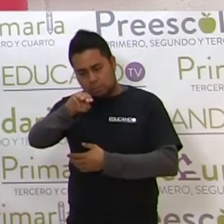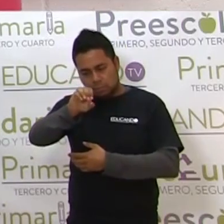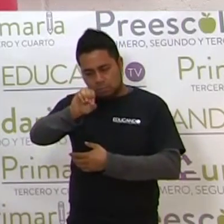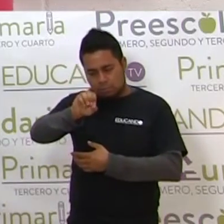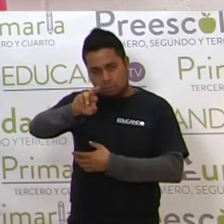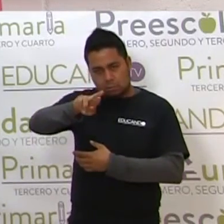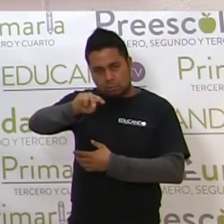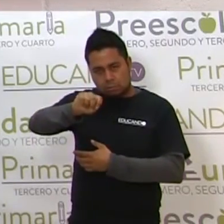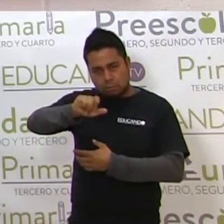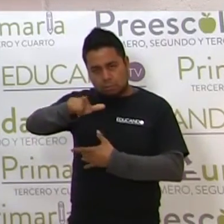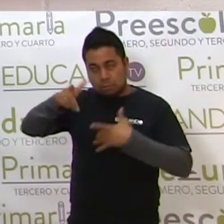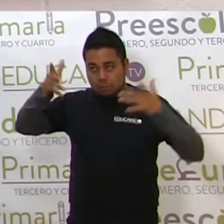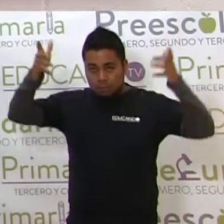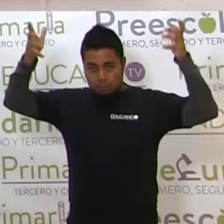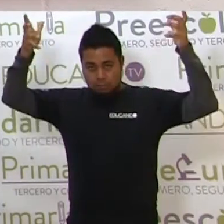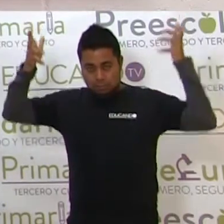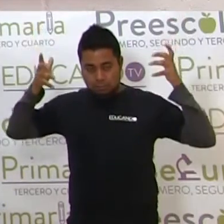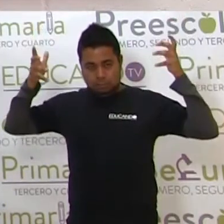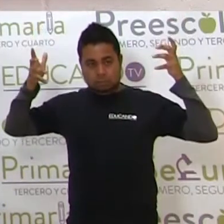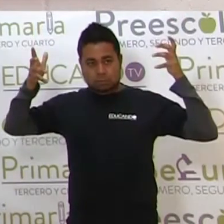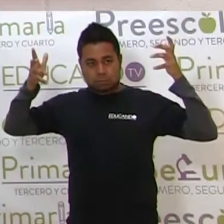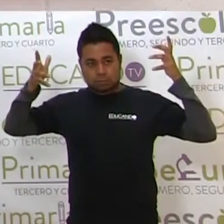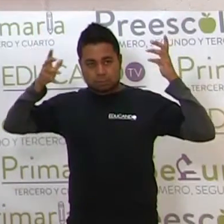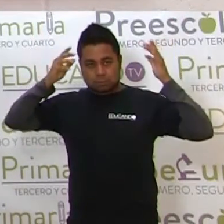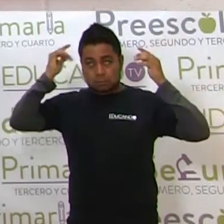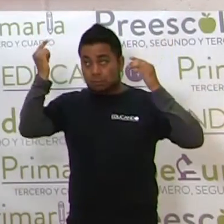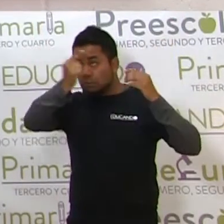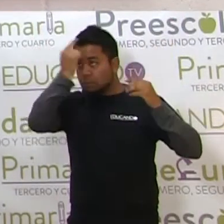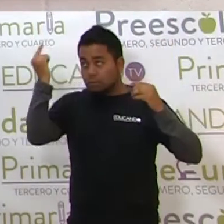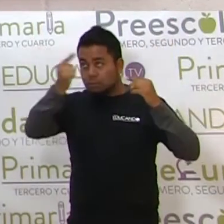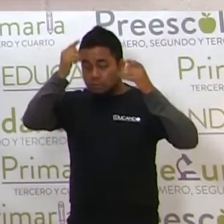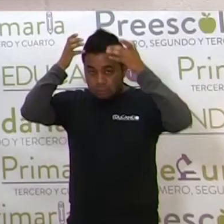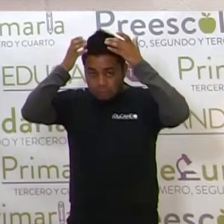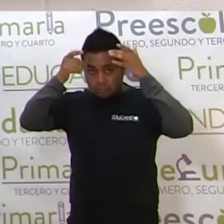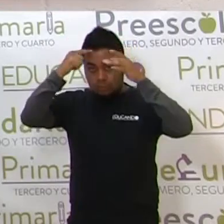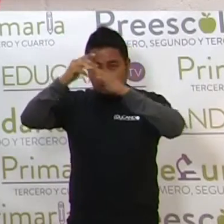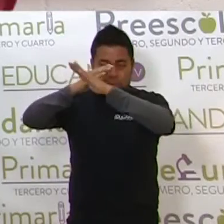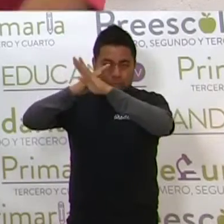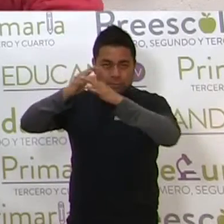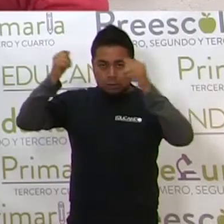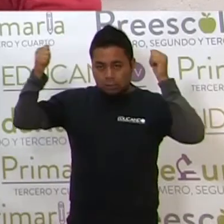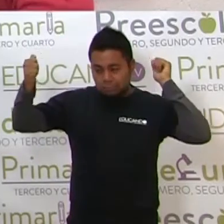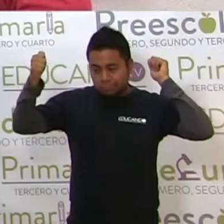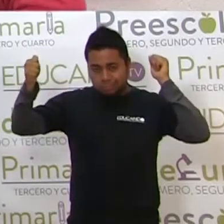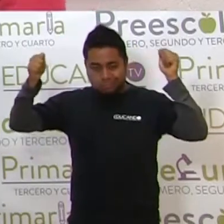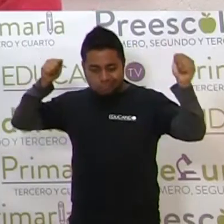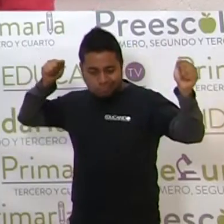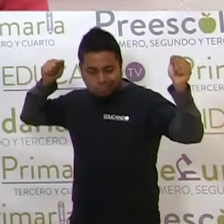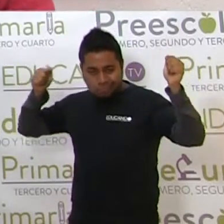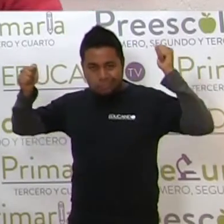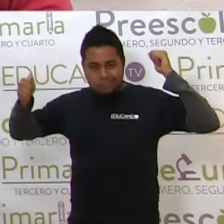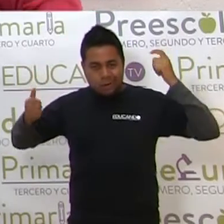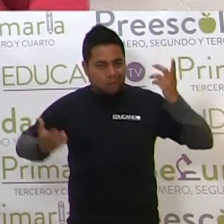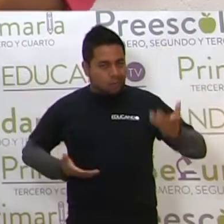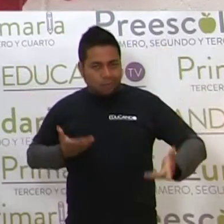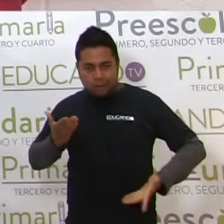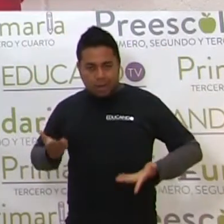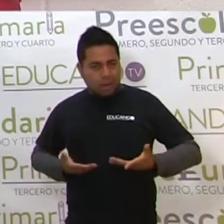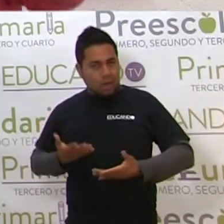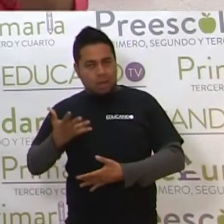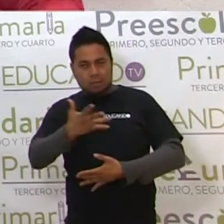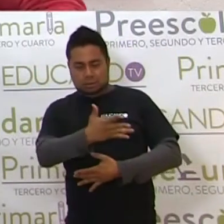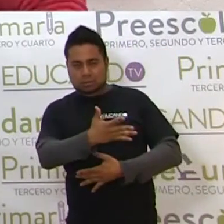las ponen en la cabeza con un redonde acá para que no les lastimen y baila entonces Este es un